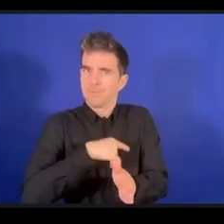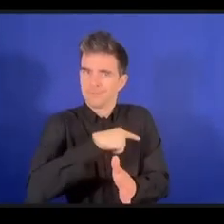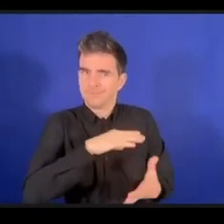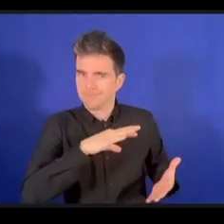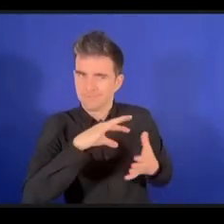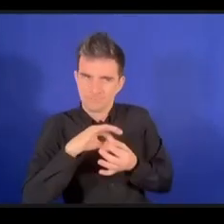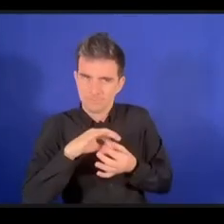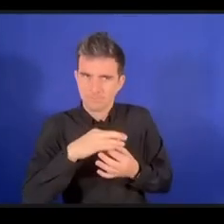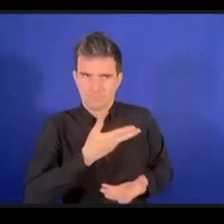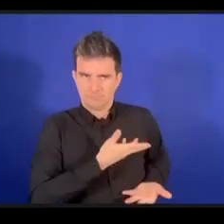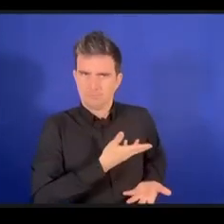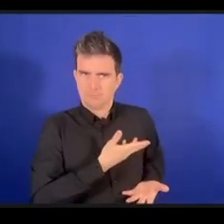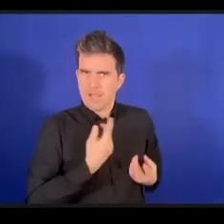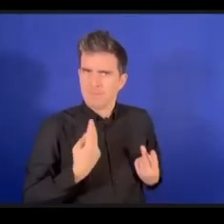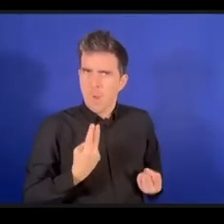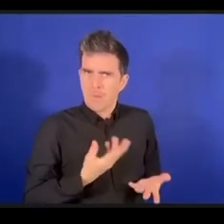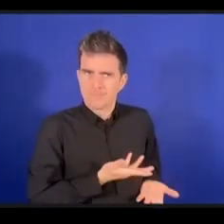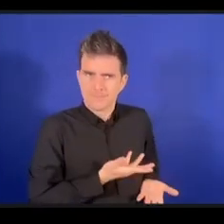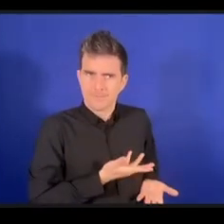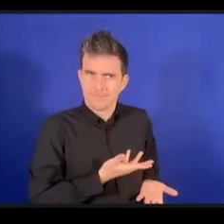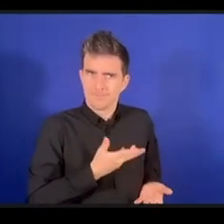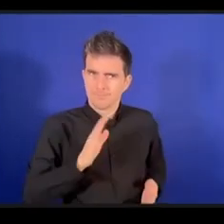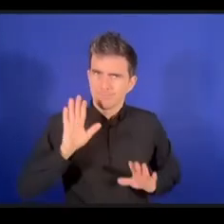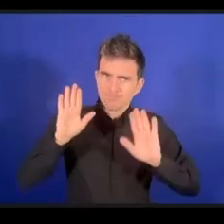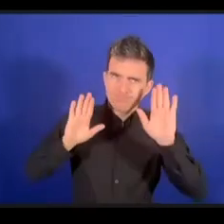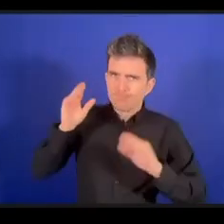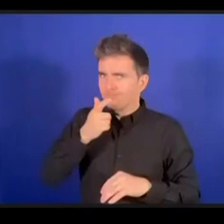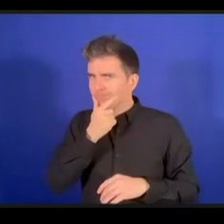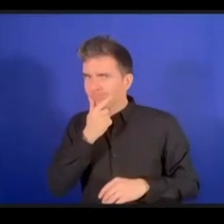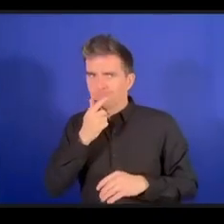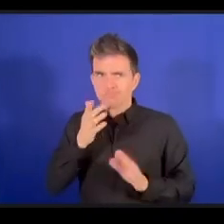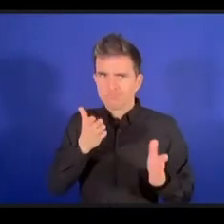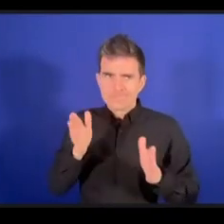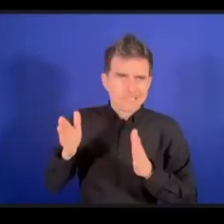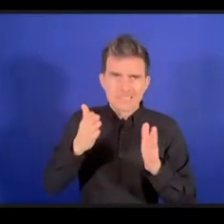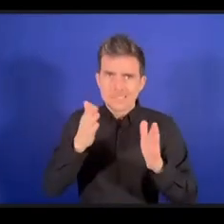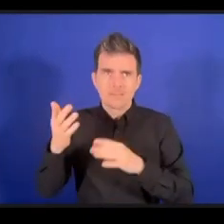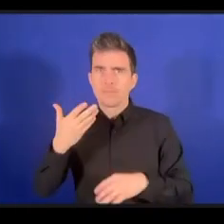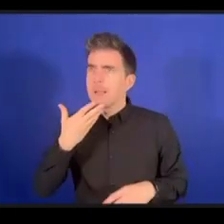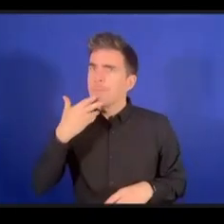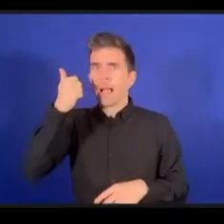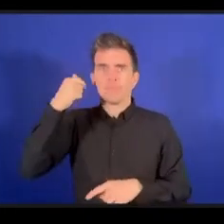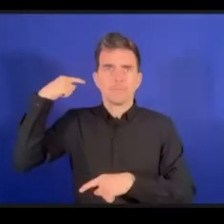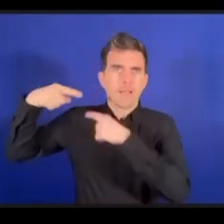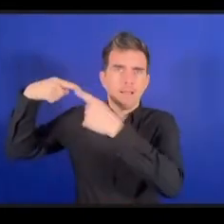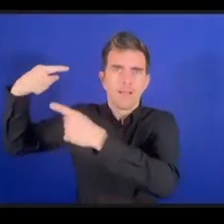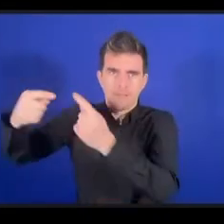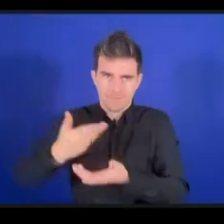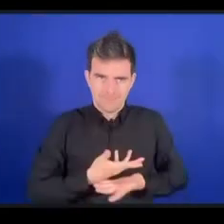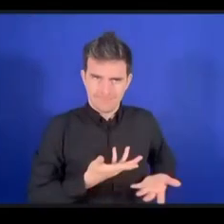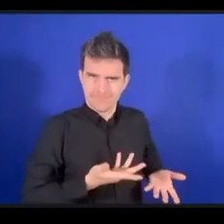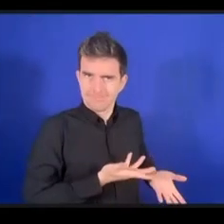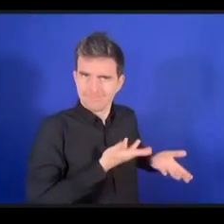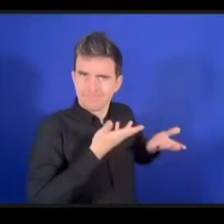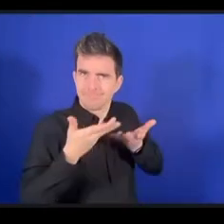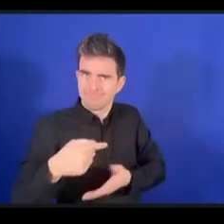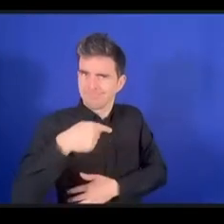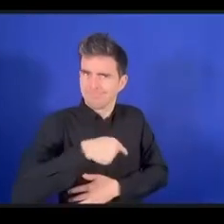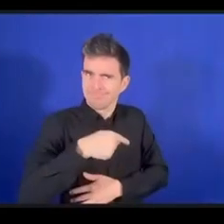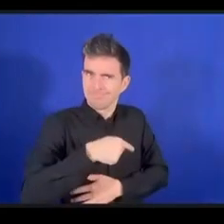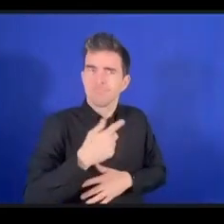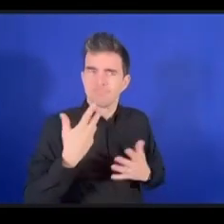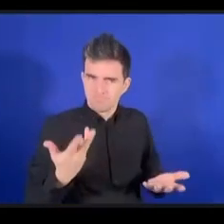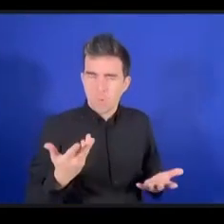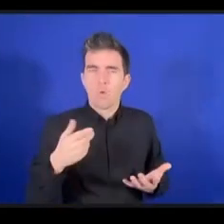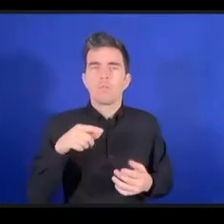en esa conformación de un mejor internet para poder crear un espacio digital seguro